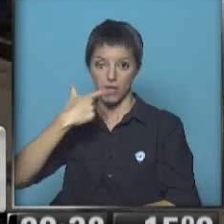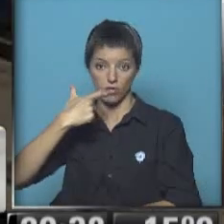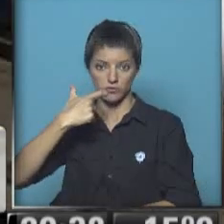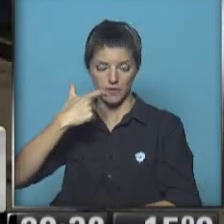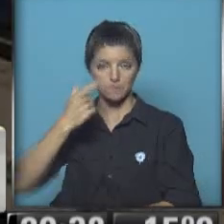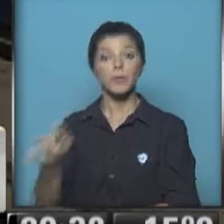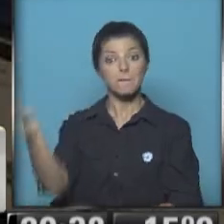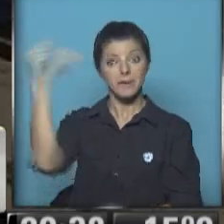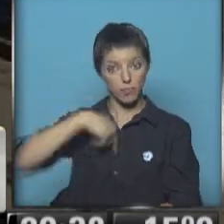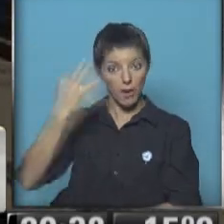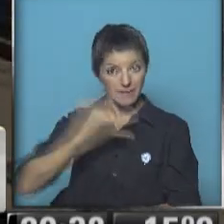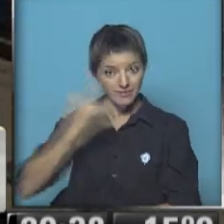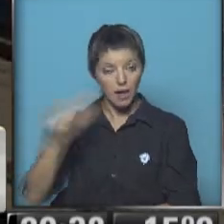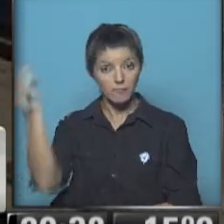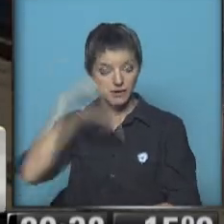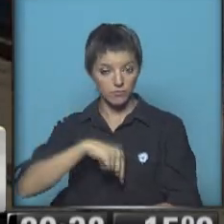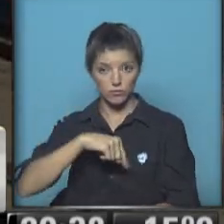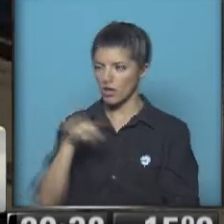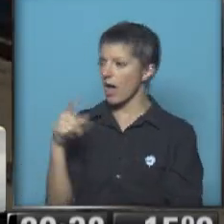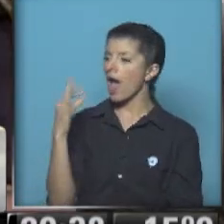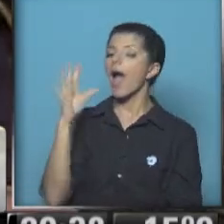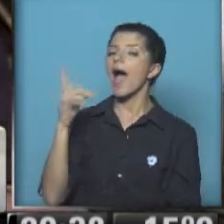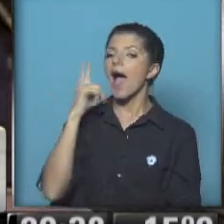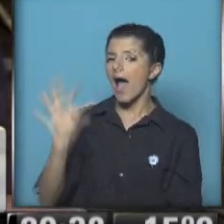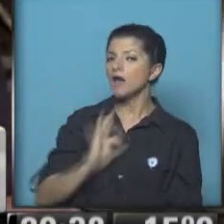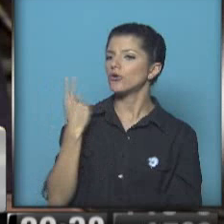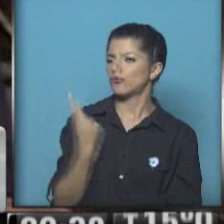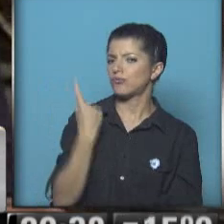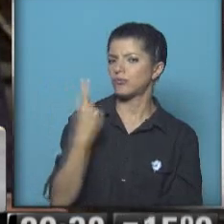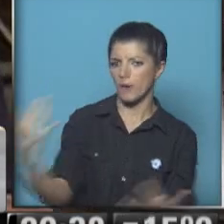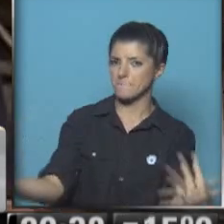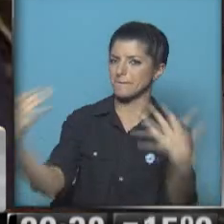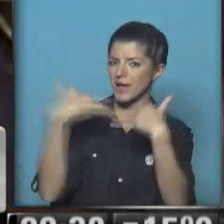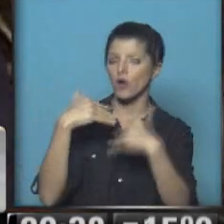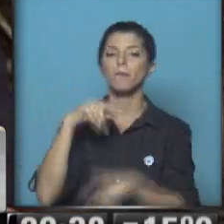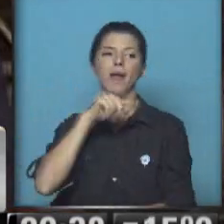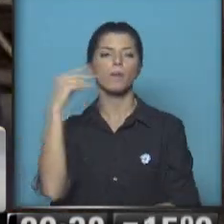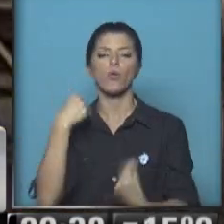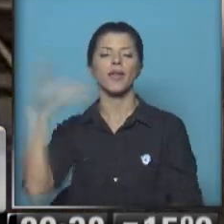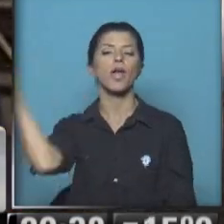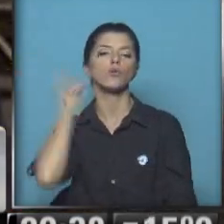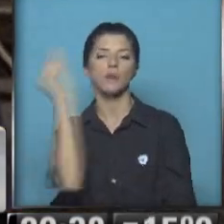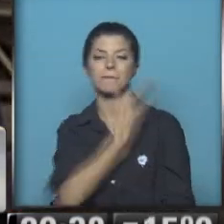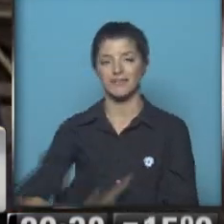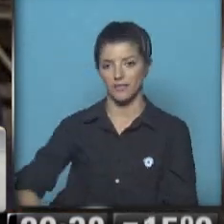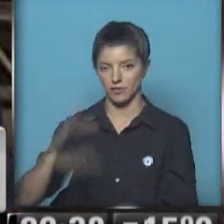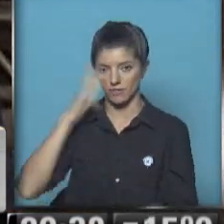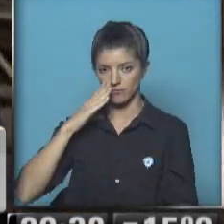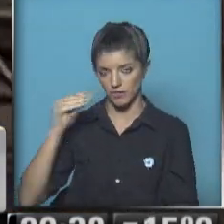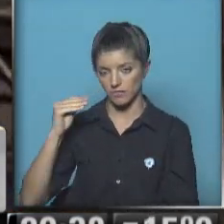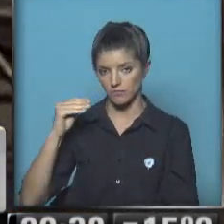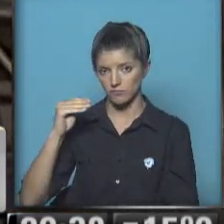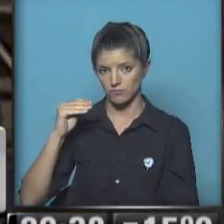venido especialmente. Todos los años generalmente vengo y escucho a la presidenta. Así